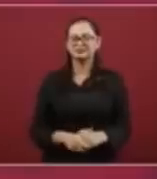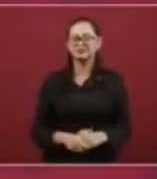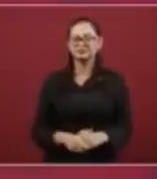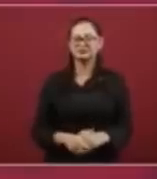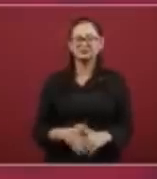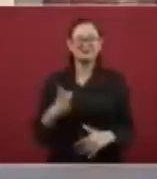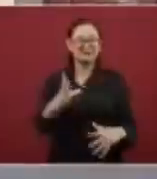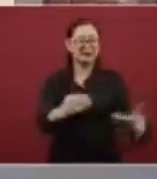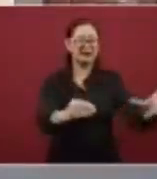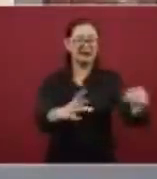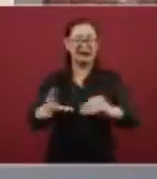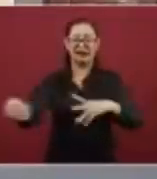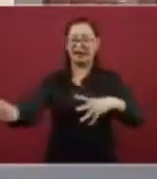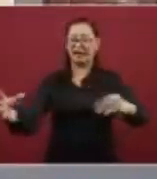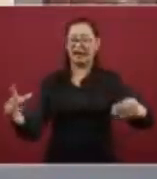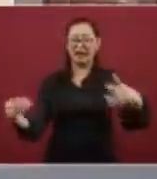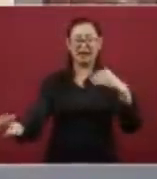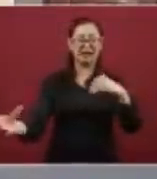¿Mande?